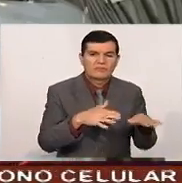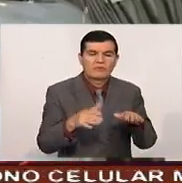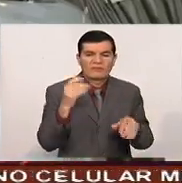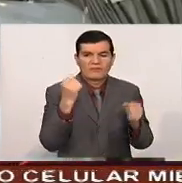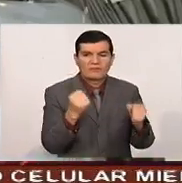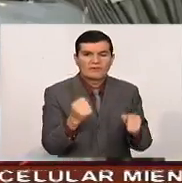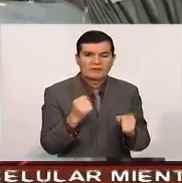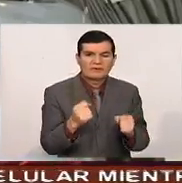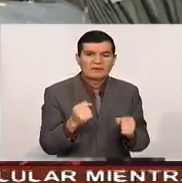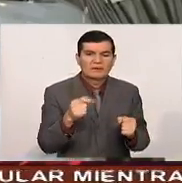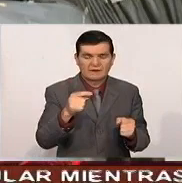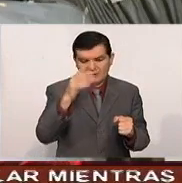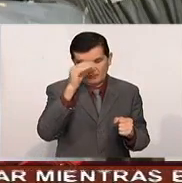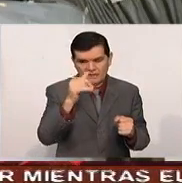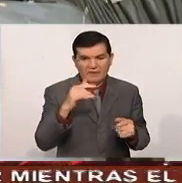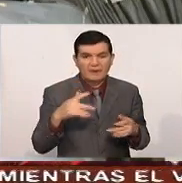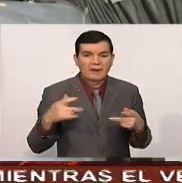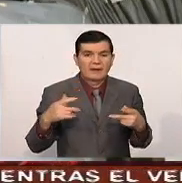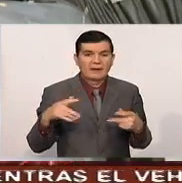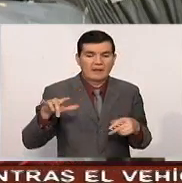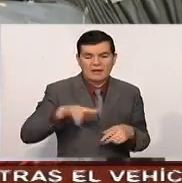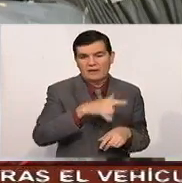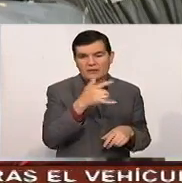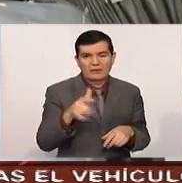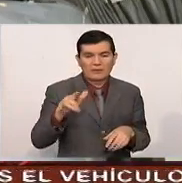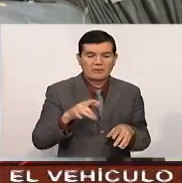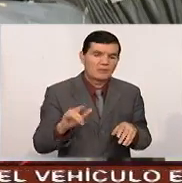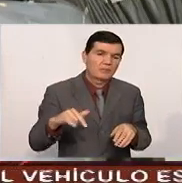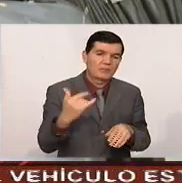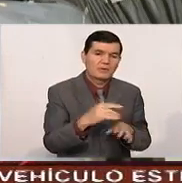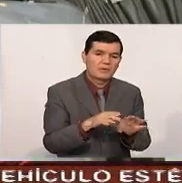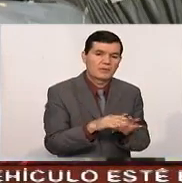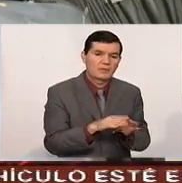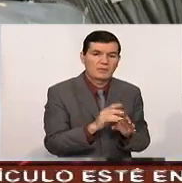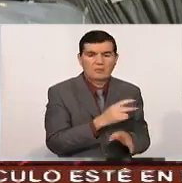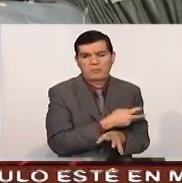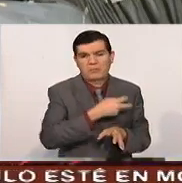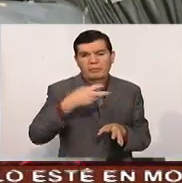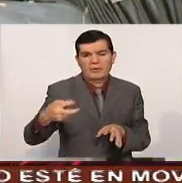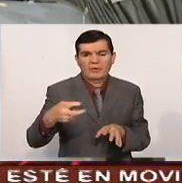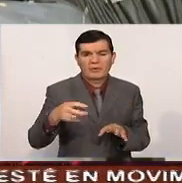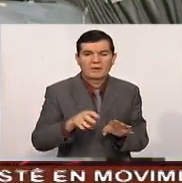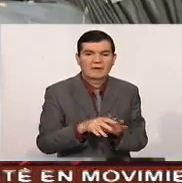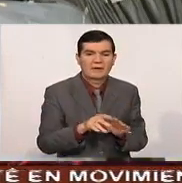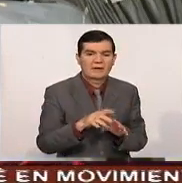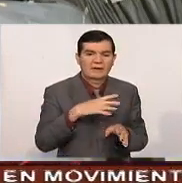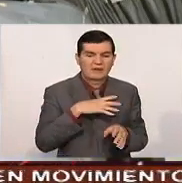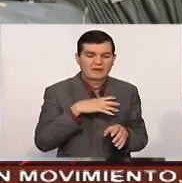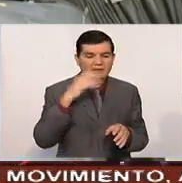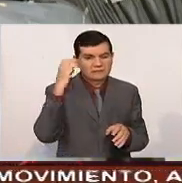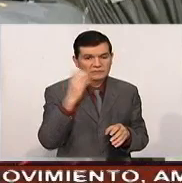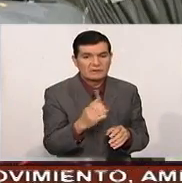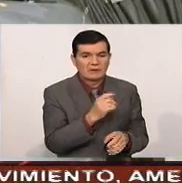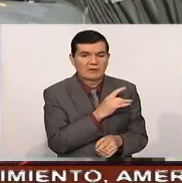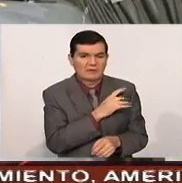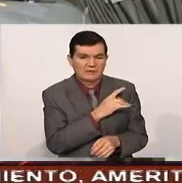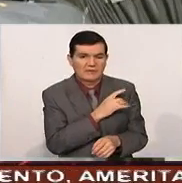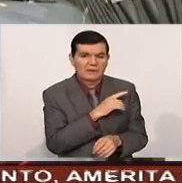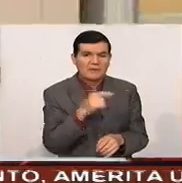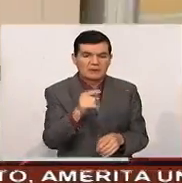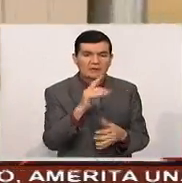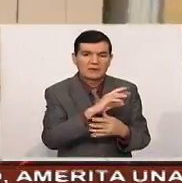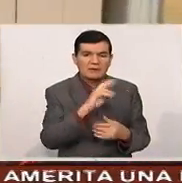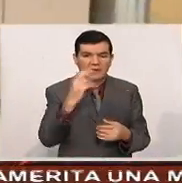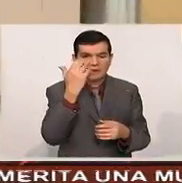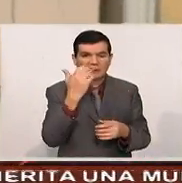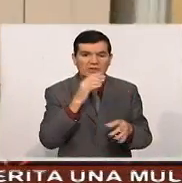vivió. De acuerdo con los viajeros, la nave se giró bruscamente y todos salieron disparados, provocando escenas de caos y pánico. No obstante,